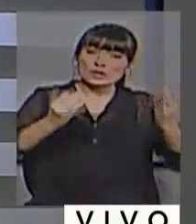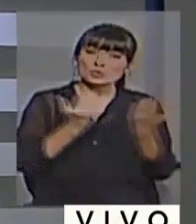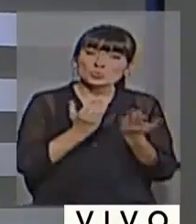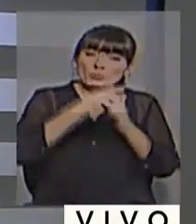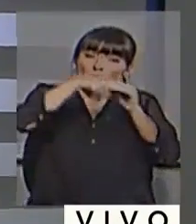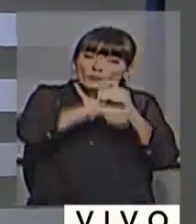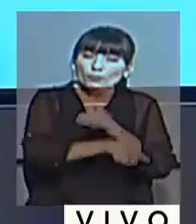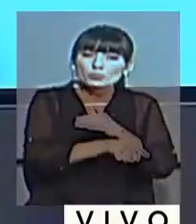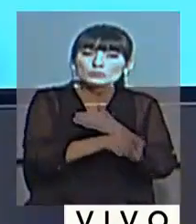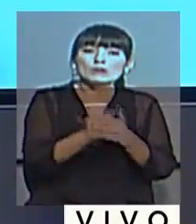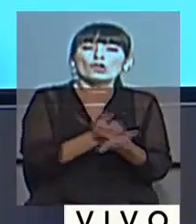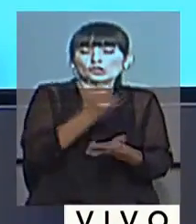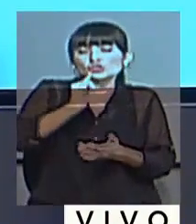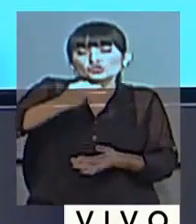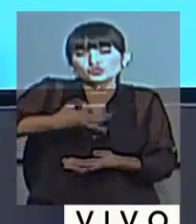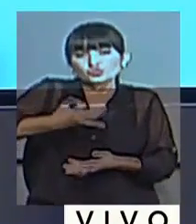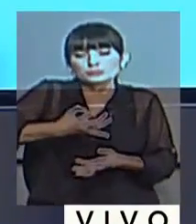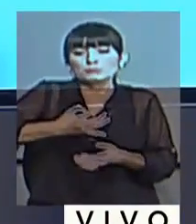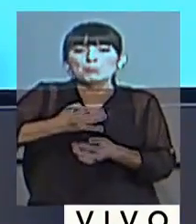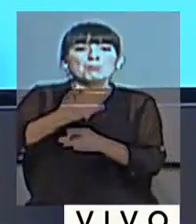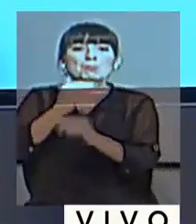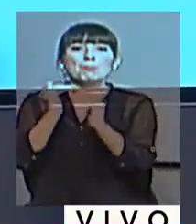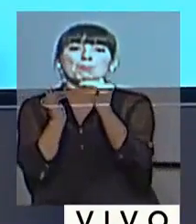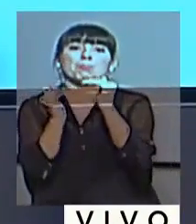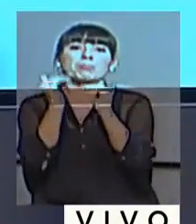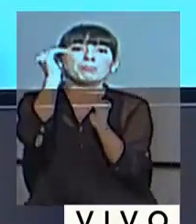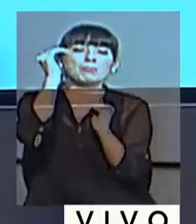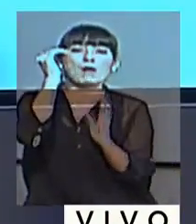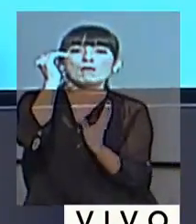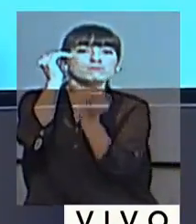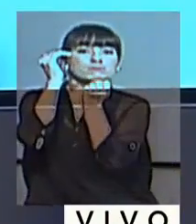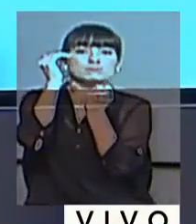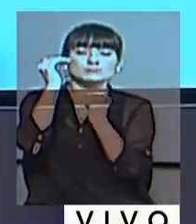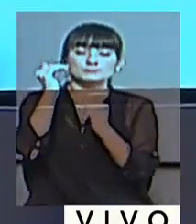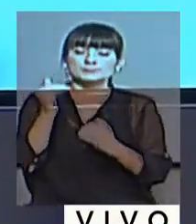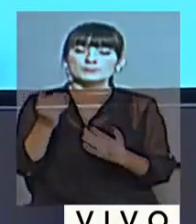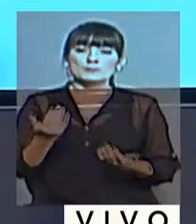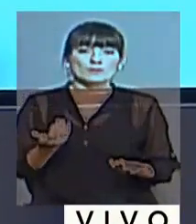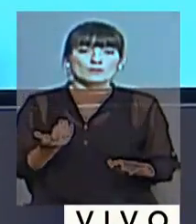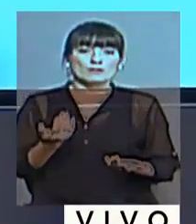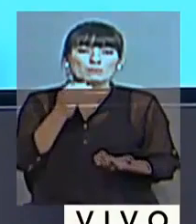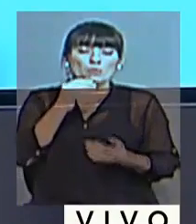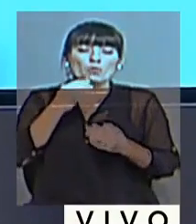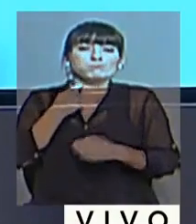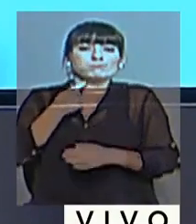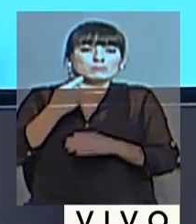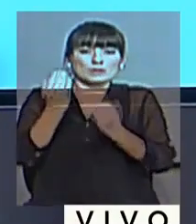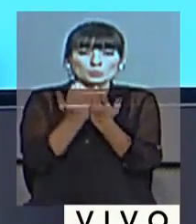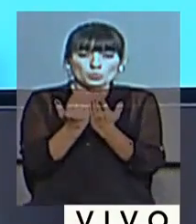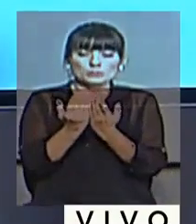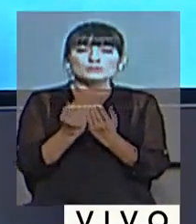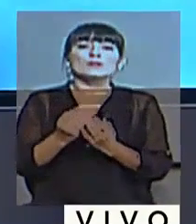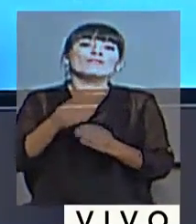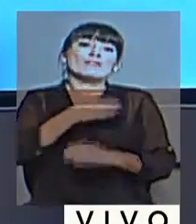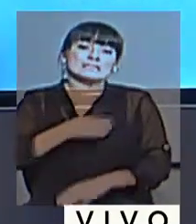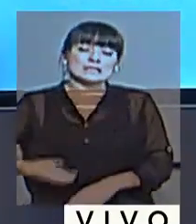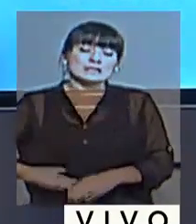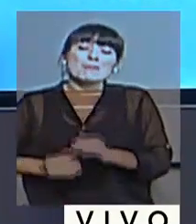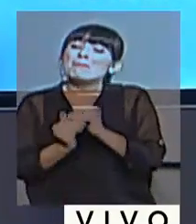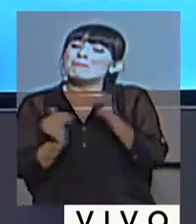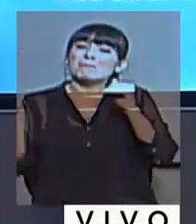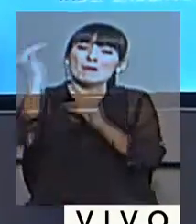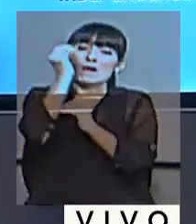reforma fallida o no? El gobierno de la presidenta Bachelet es más que la reforma tributaria. Efectivamente, te digo, se pudo hacer de una mejor